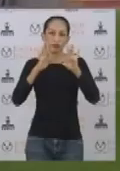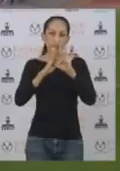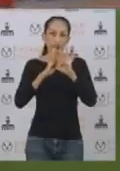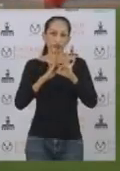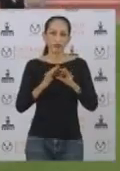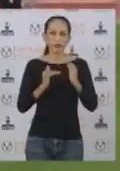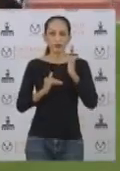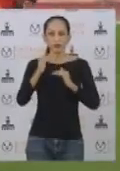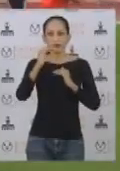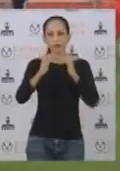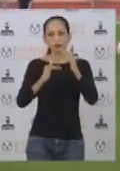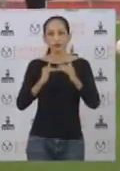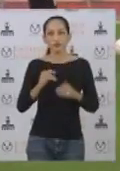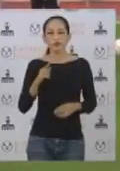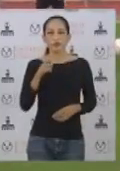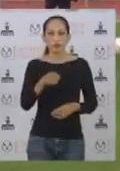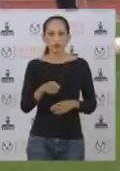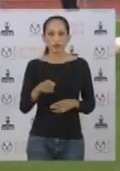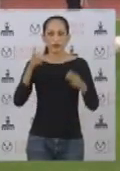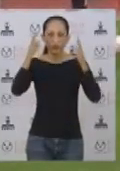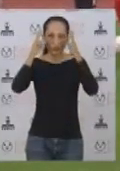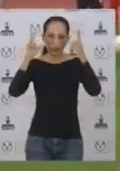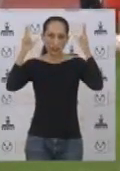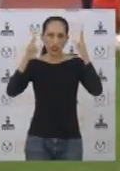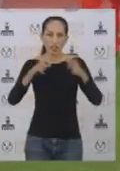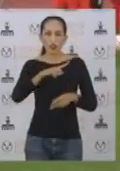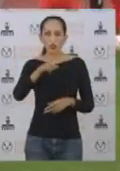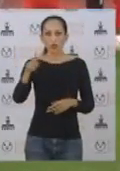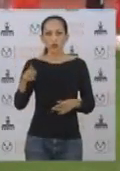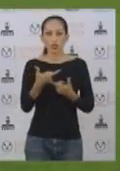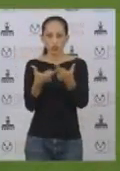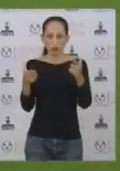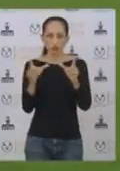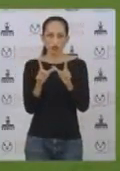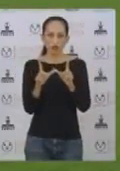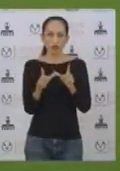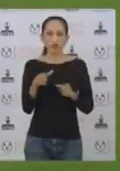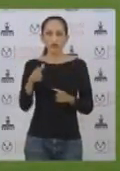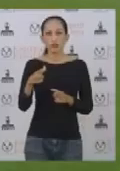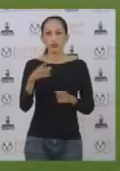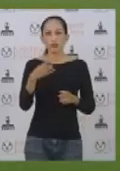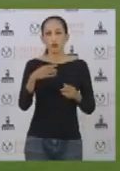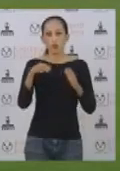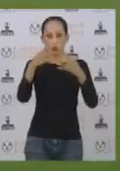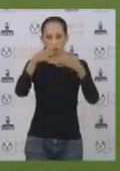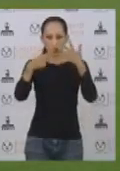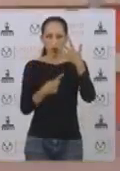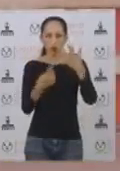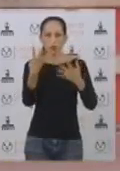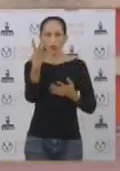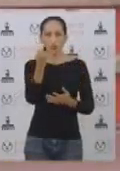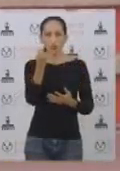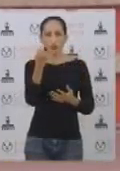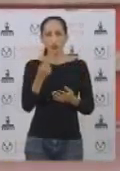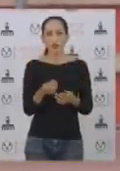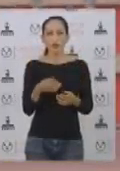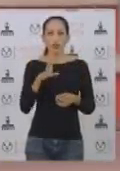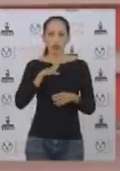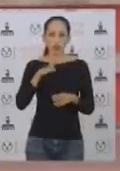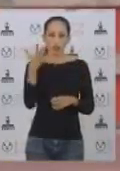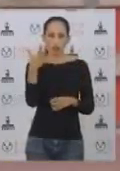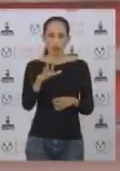la clasificación para la liguilla. Venados, por su parte, se encuentra en la posición número 9 con 10 puntos